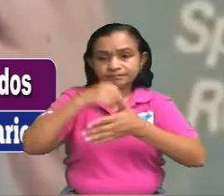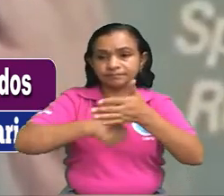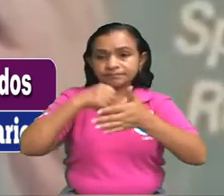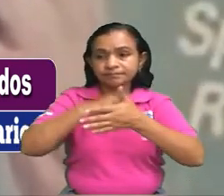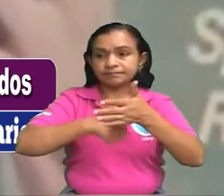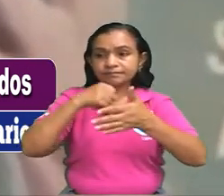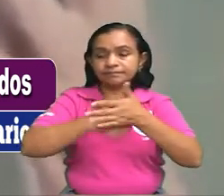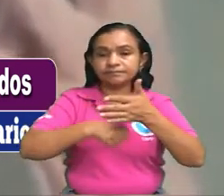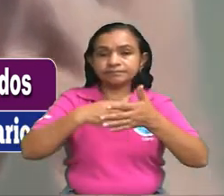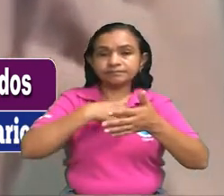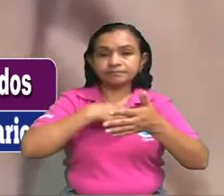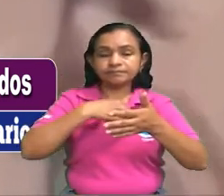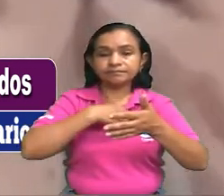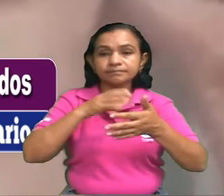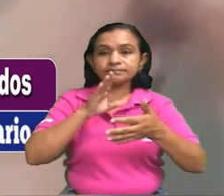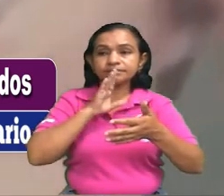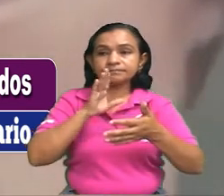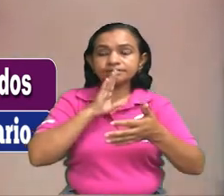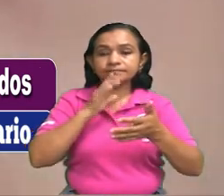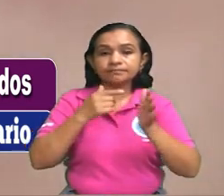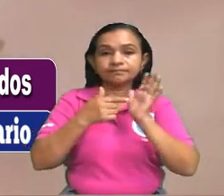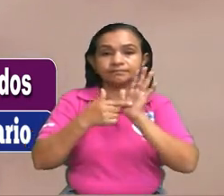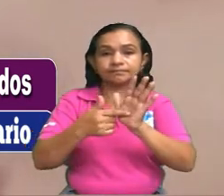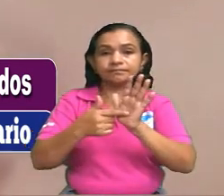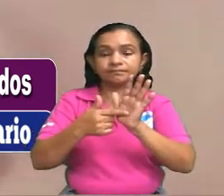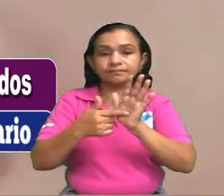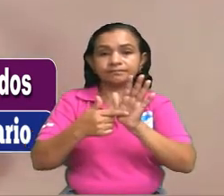nos revitaliza. Pero, por ejemplo,